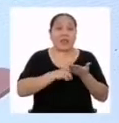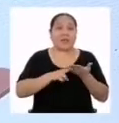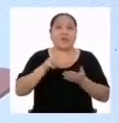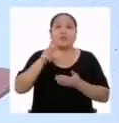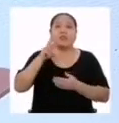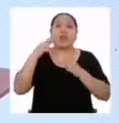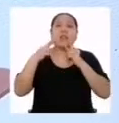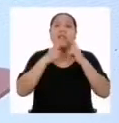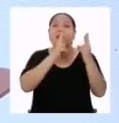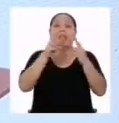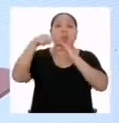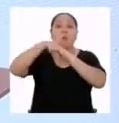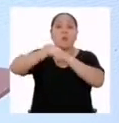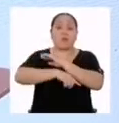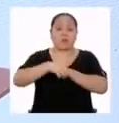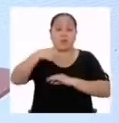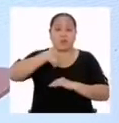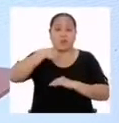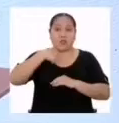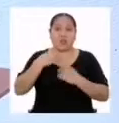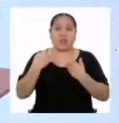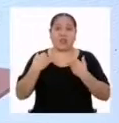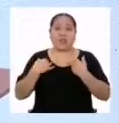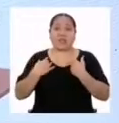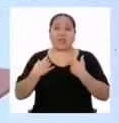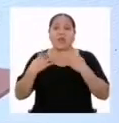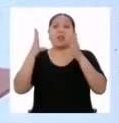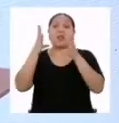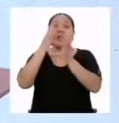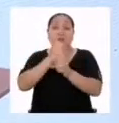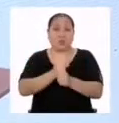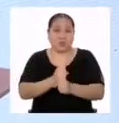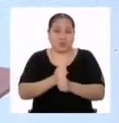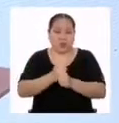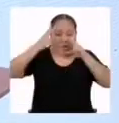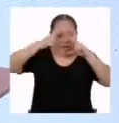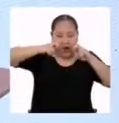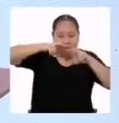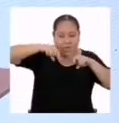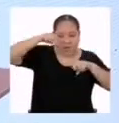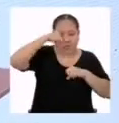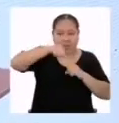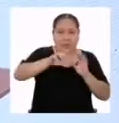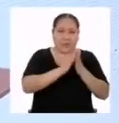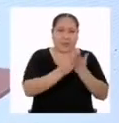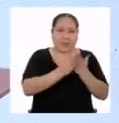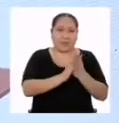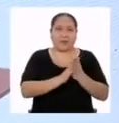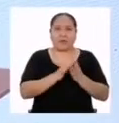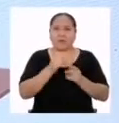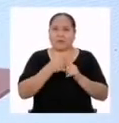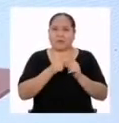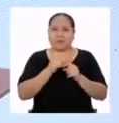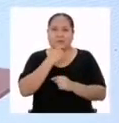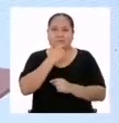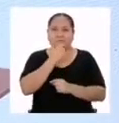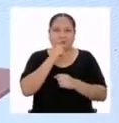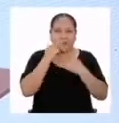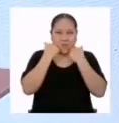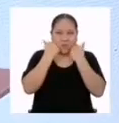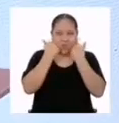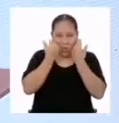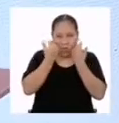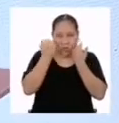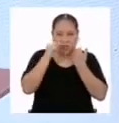mí me toca hacer el resumen y análisis del libro para luego comentarlo entre todos. Pero tengo algo de vergüenza de compartir con el